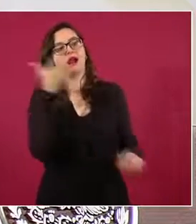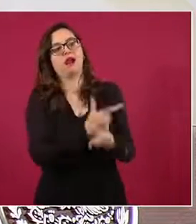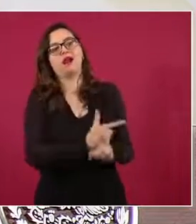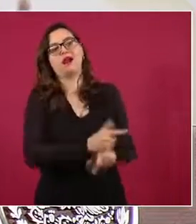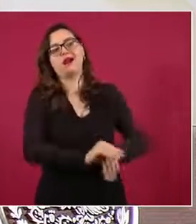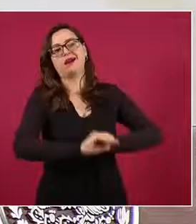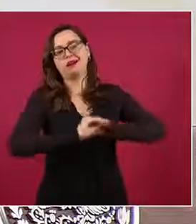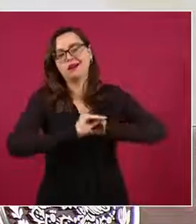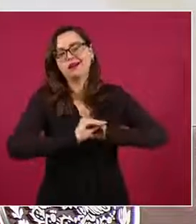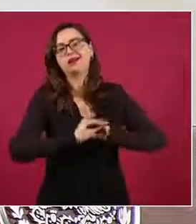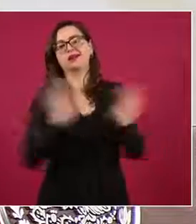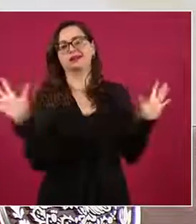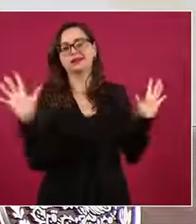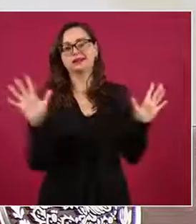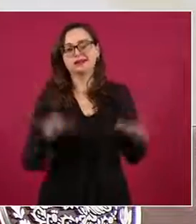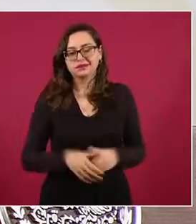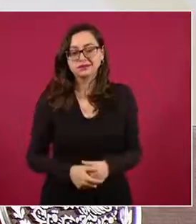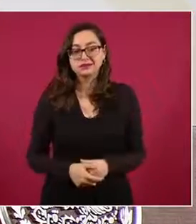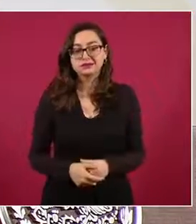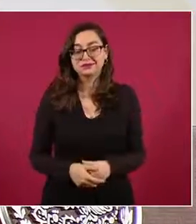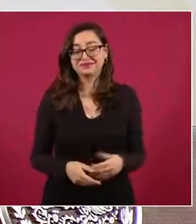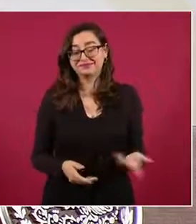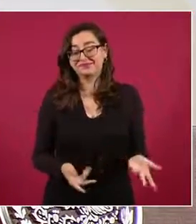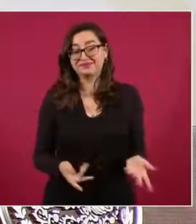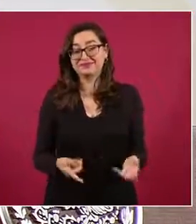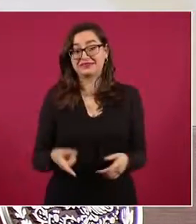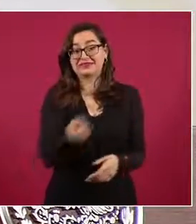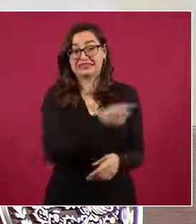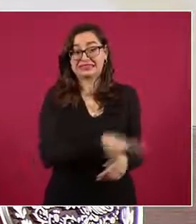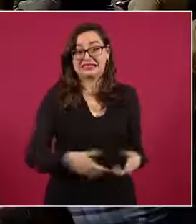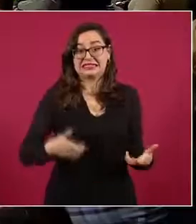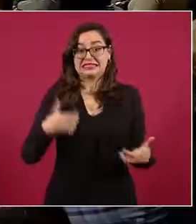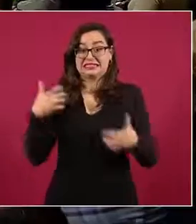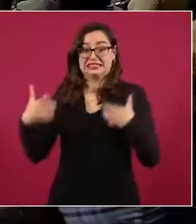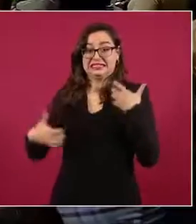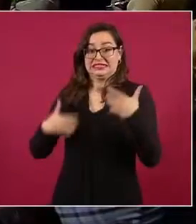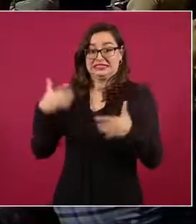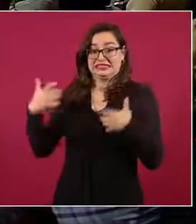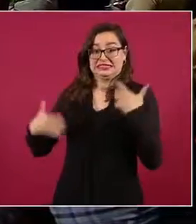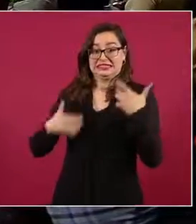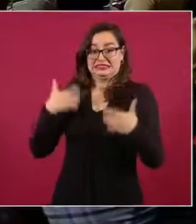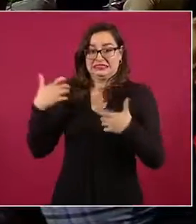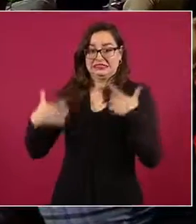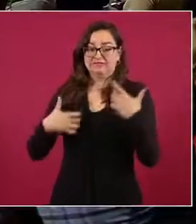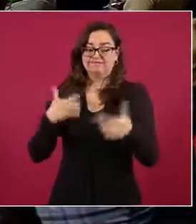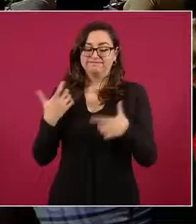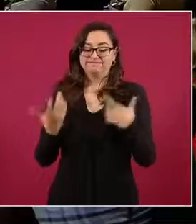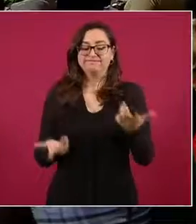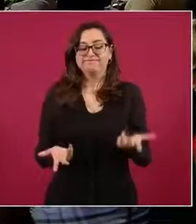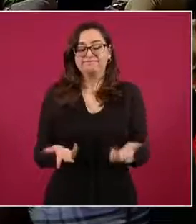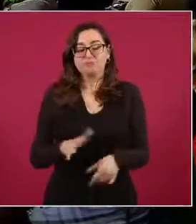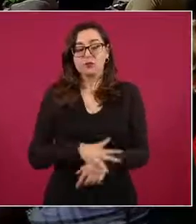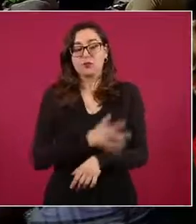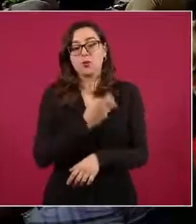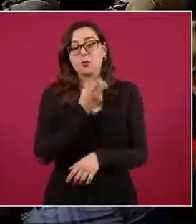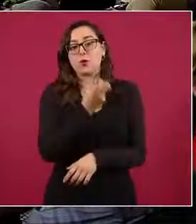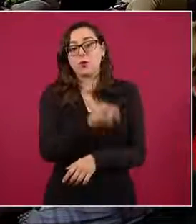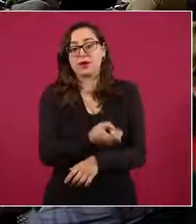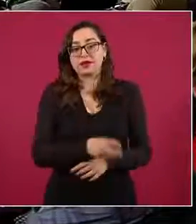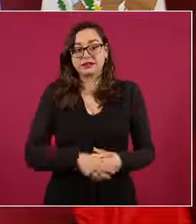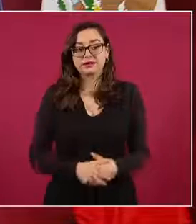y cada vez más enojados. Pero este es el fenómeno. ¿Y a qué lo